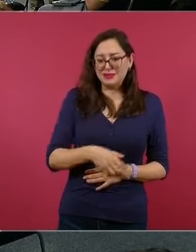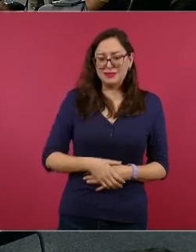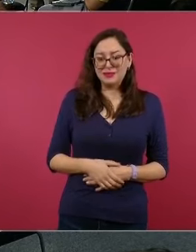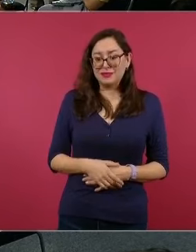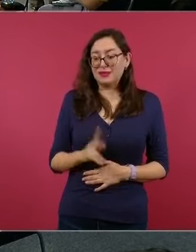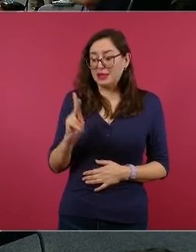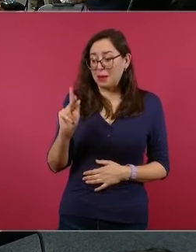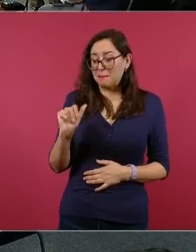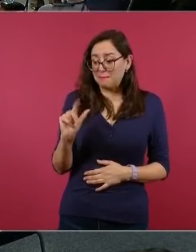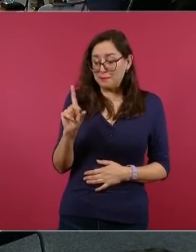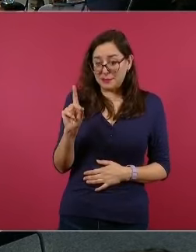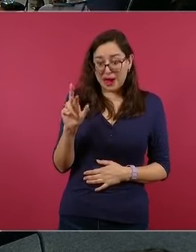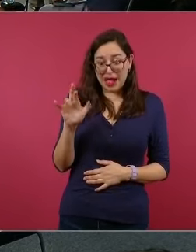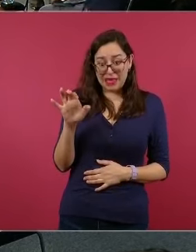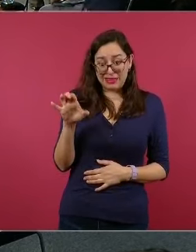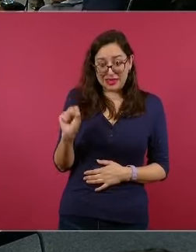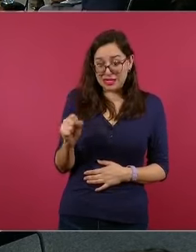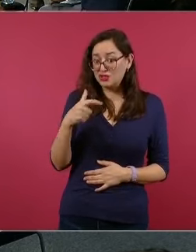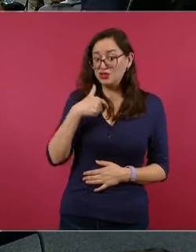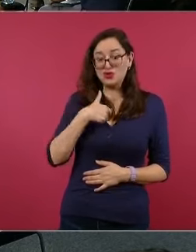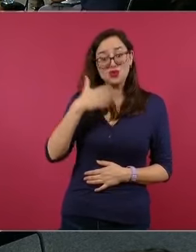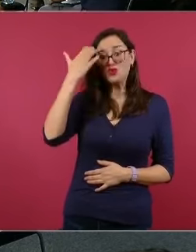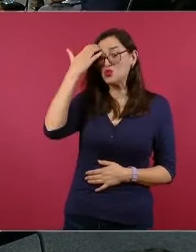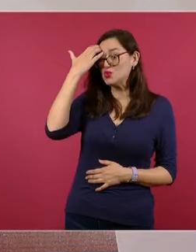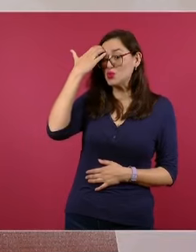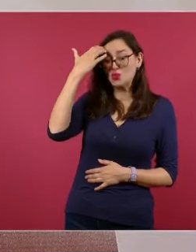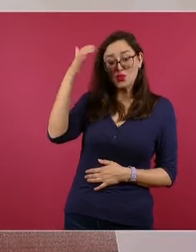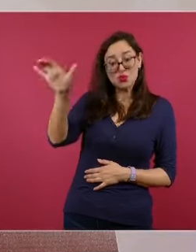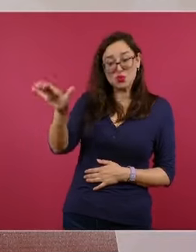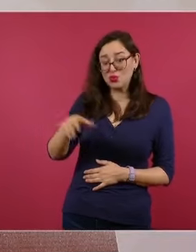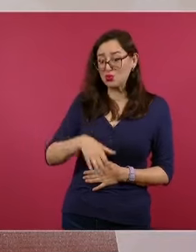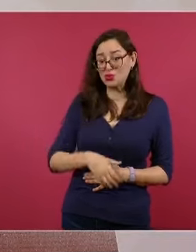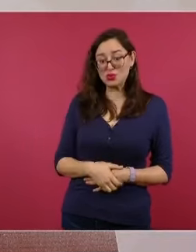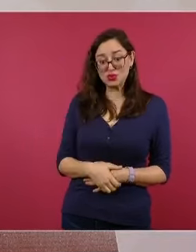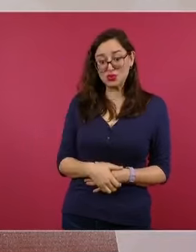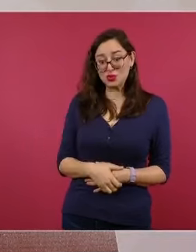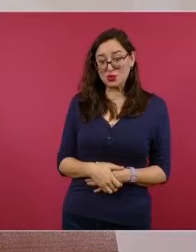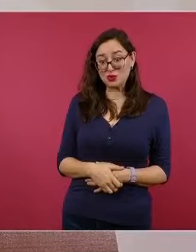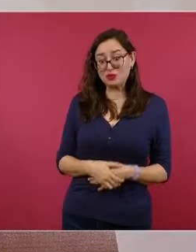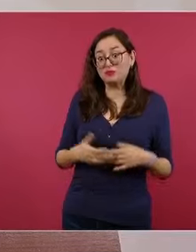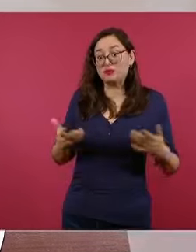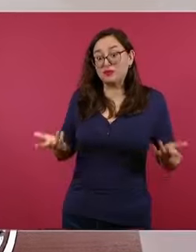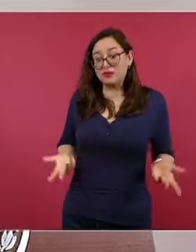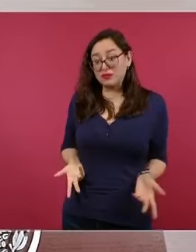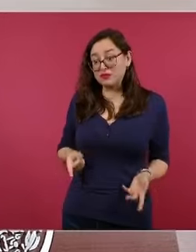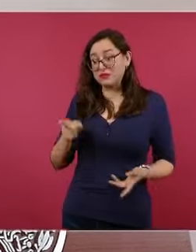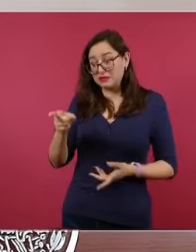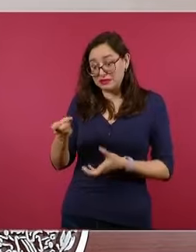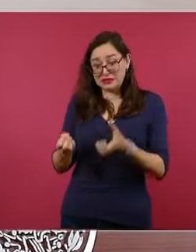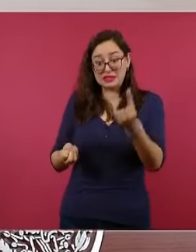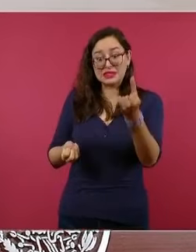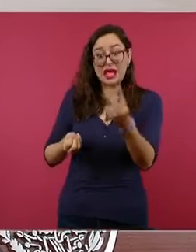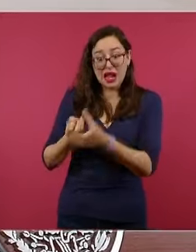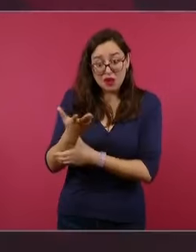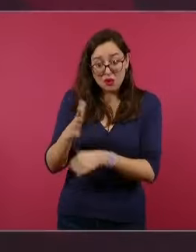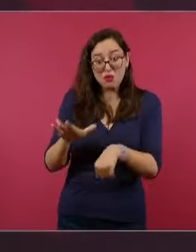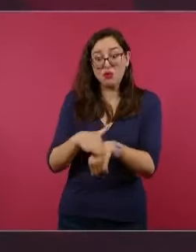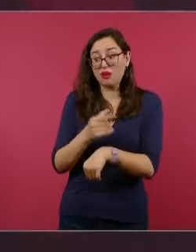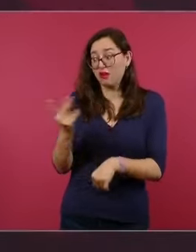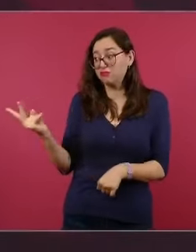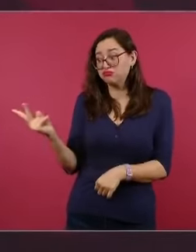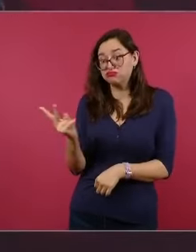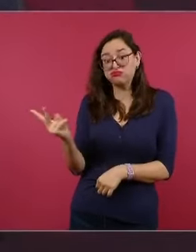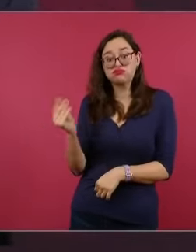ella señor padrés y ya te doy el antecedente si salió fue por eso y